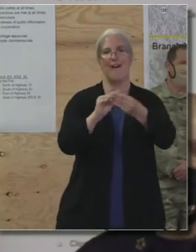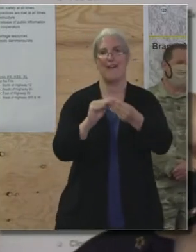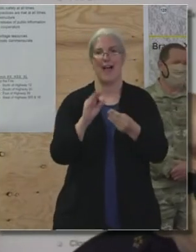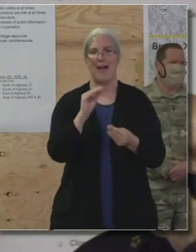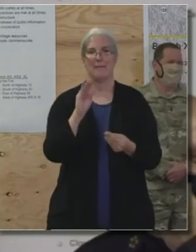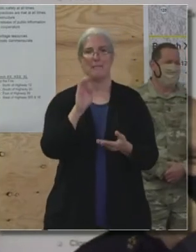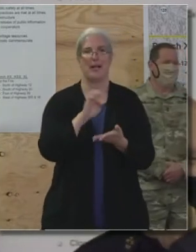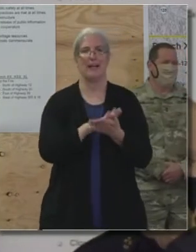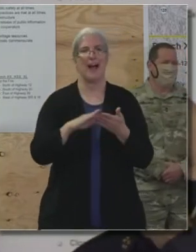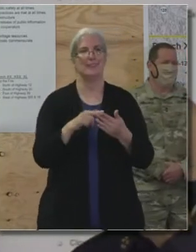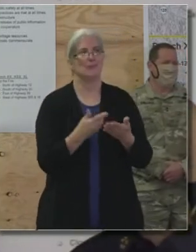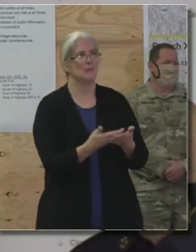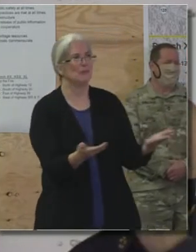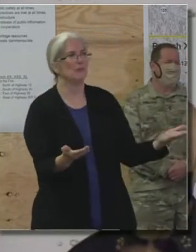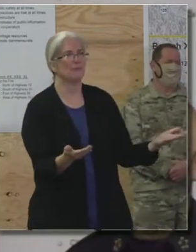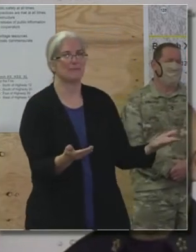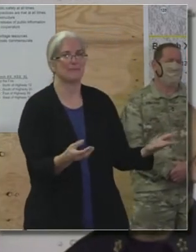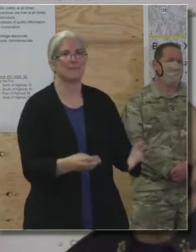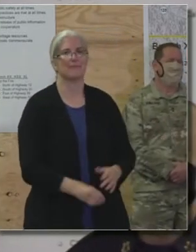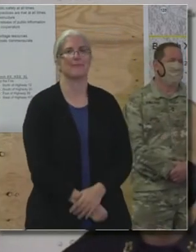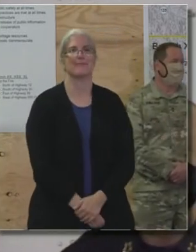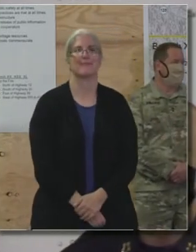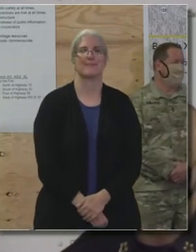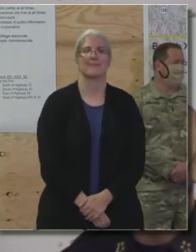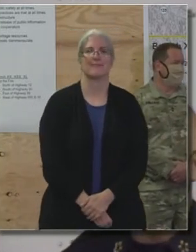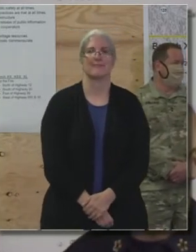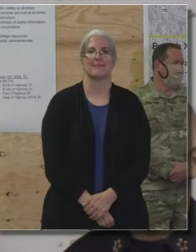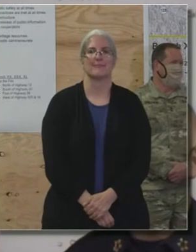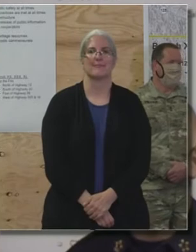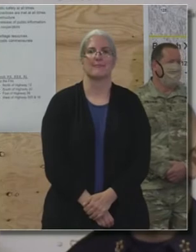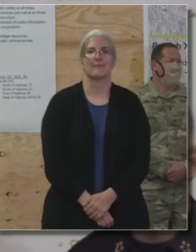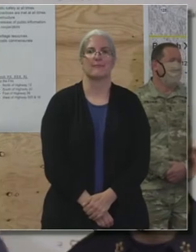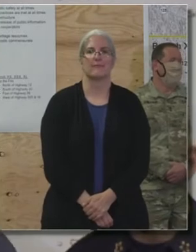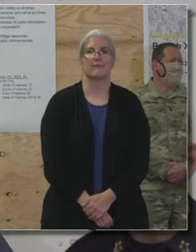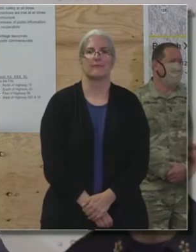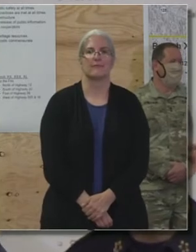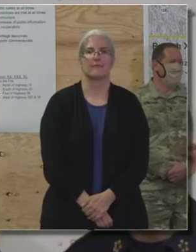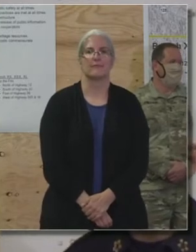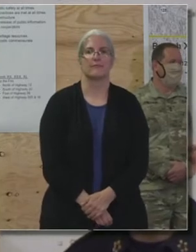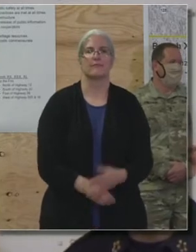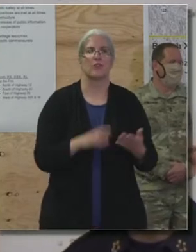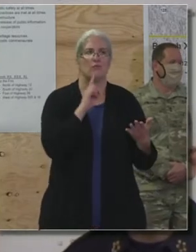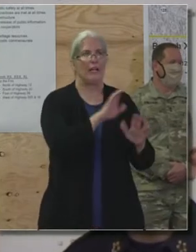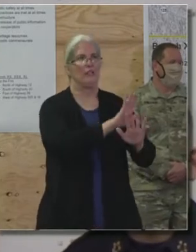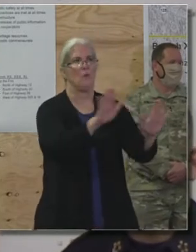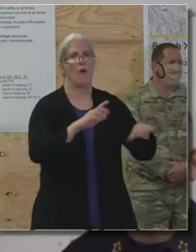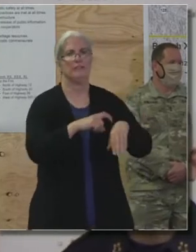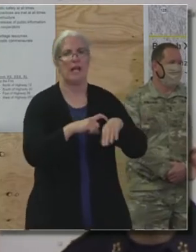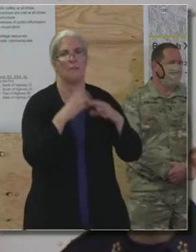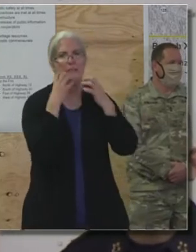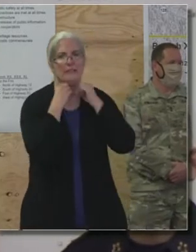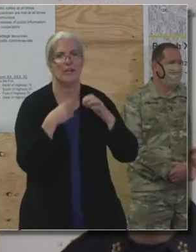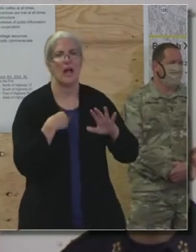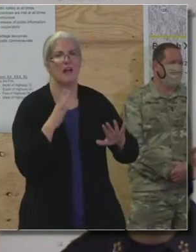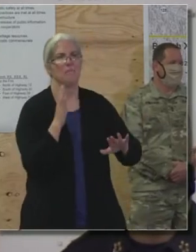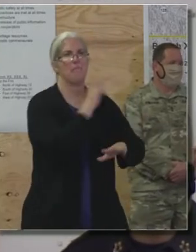y generosos y corteses con ustedes porque entienden que el tiempo de ustedes es importante también todos tenemos que volver a trabajar si tiene preguntas